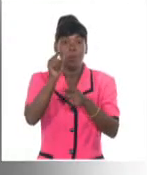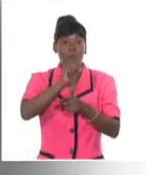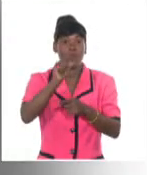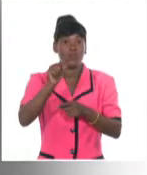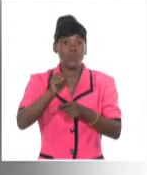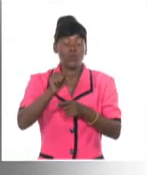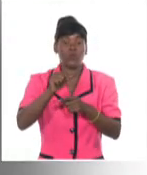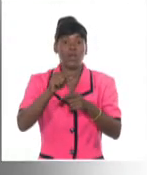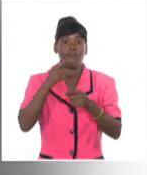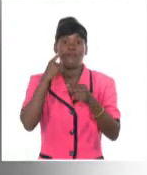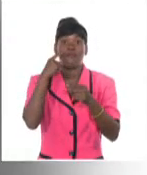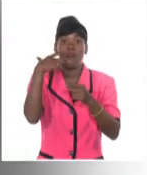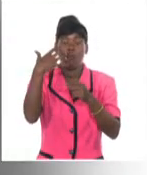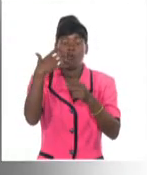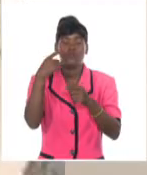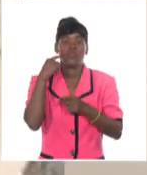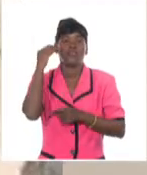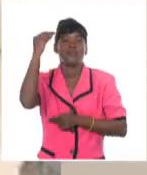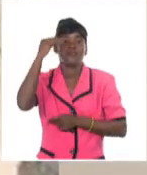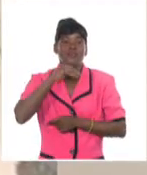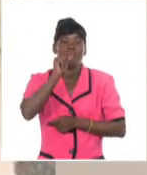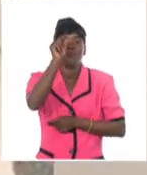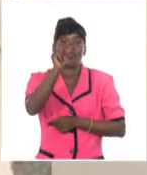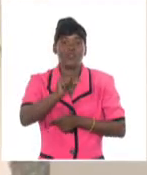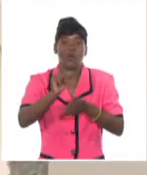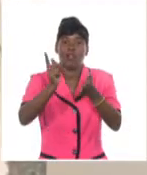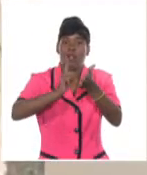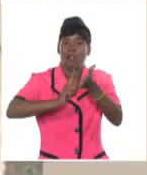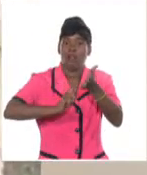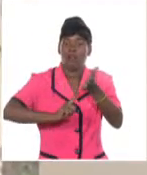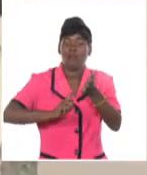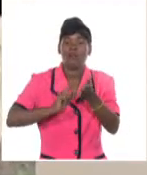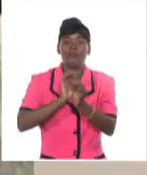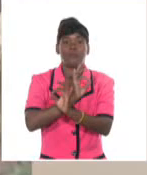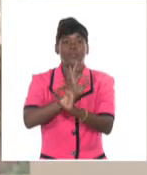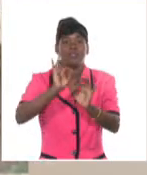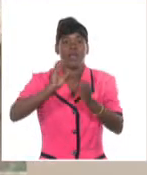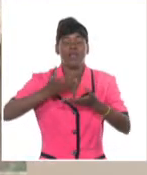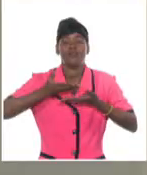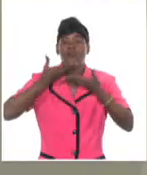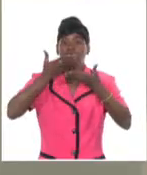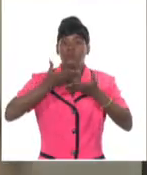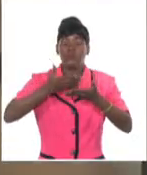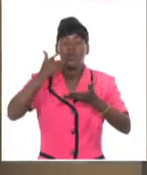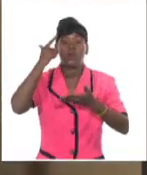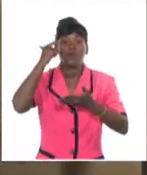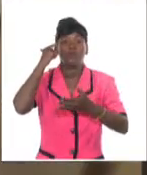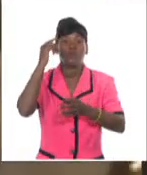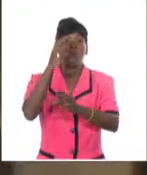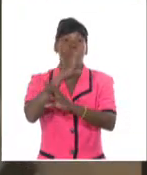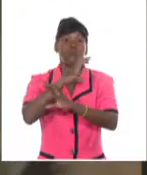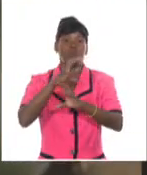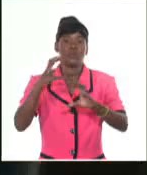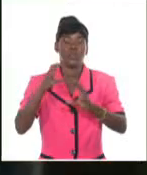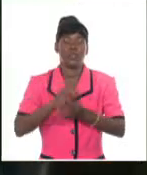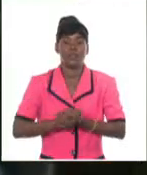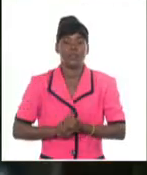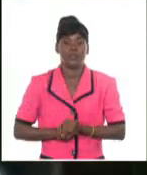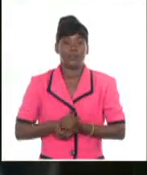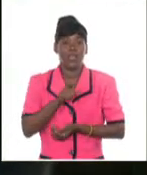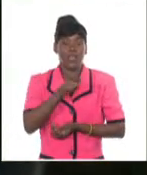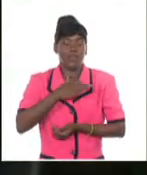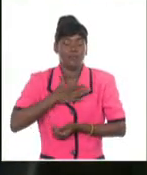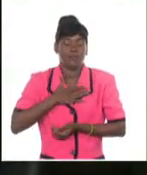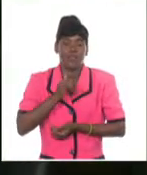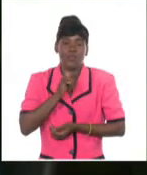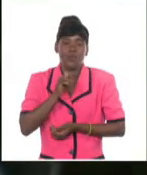de ella por ser catedral literaria, inabarcable y fuente de filosofía y vida. Es Dulce esa luz que nos